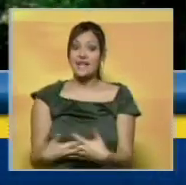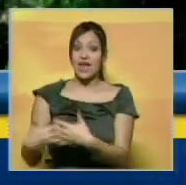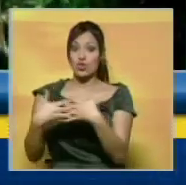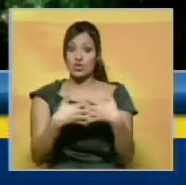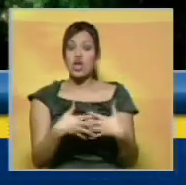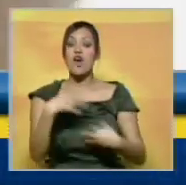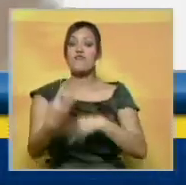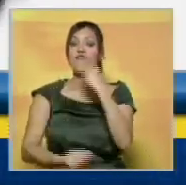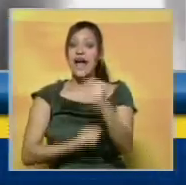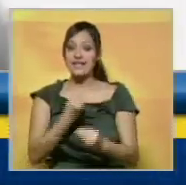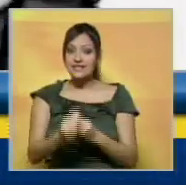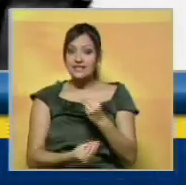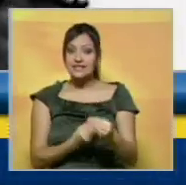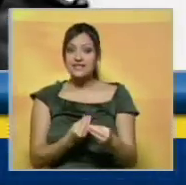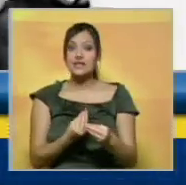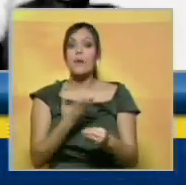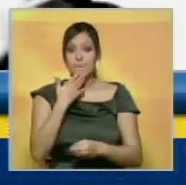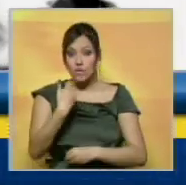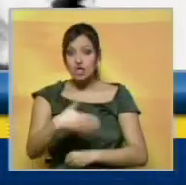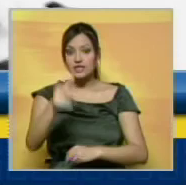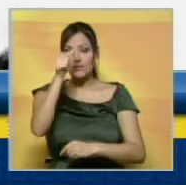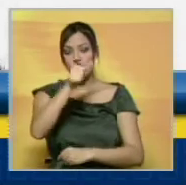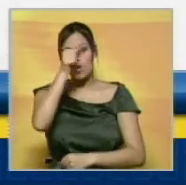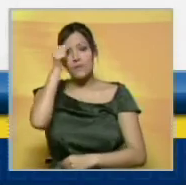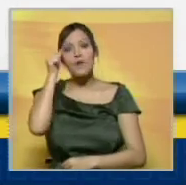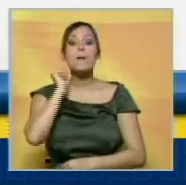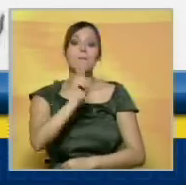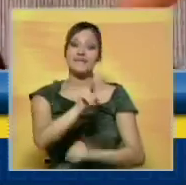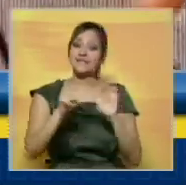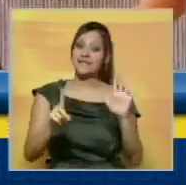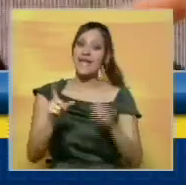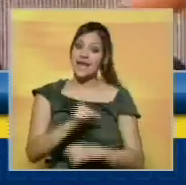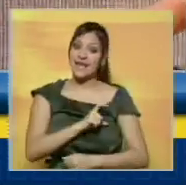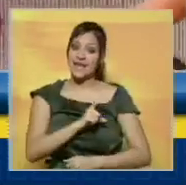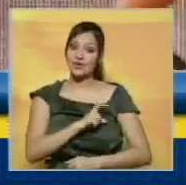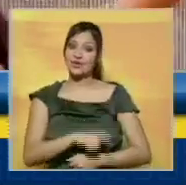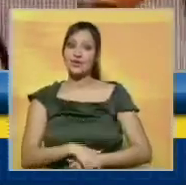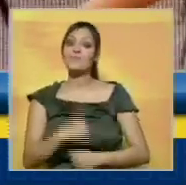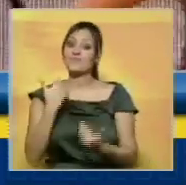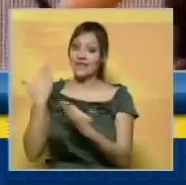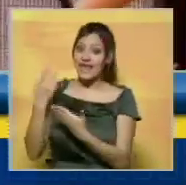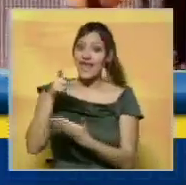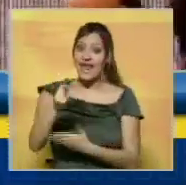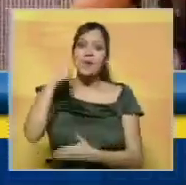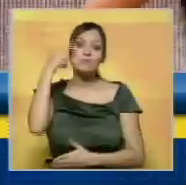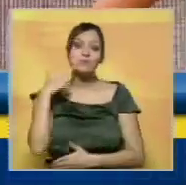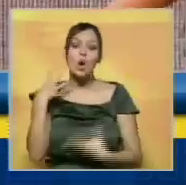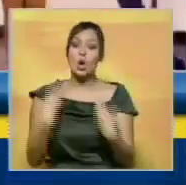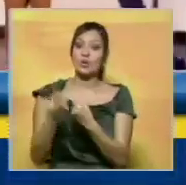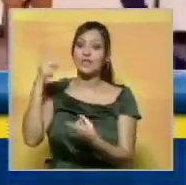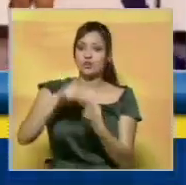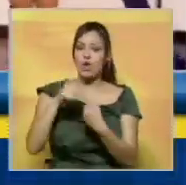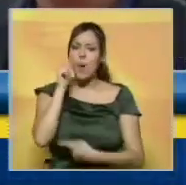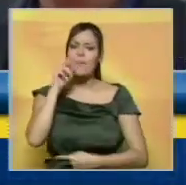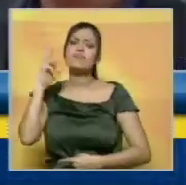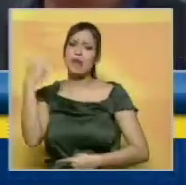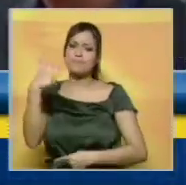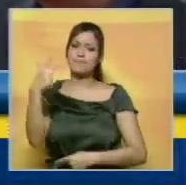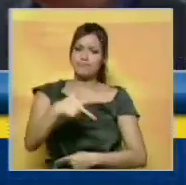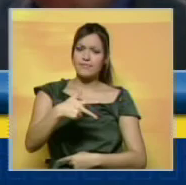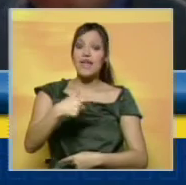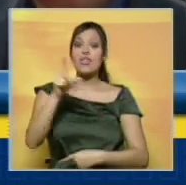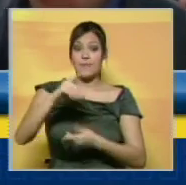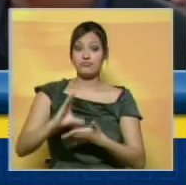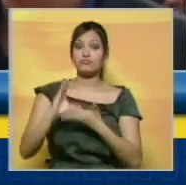a realizarse este próximo domingo 26 de enero. Beyoncé se presentará junto a su esposo, el rapero Jay-Z. Los